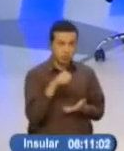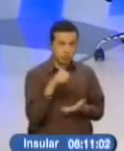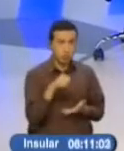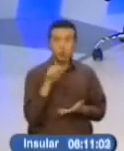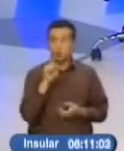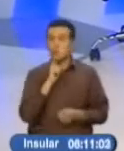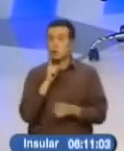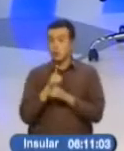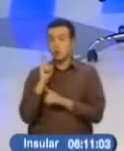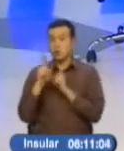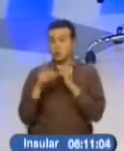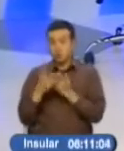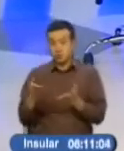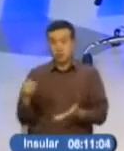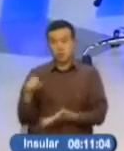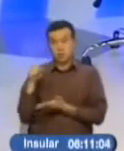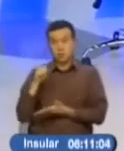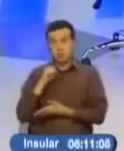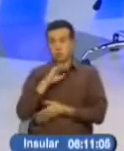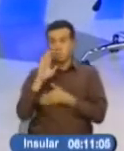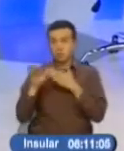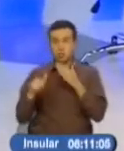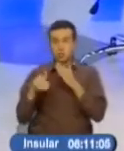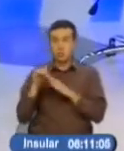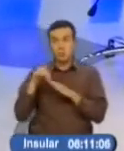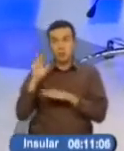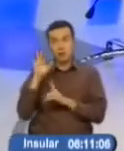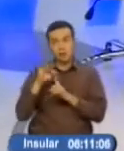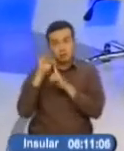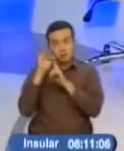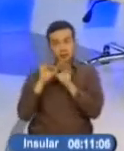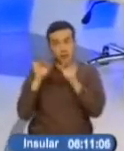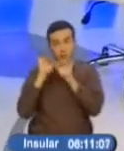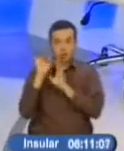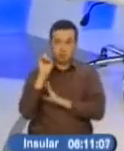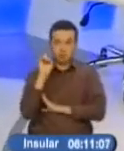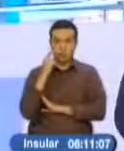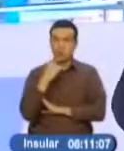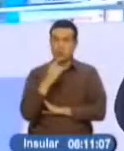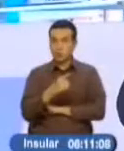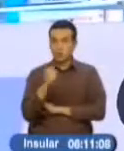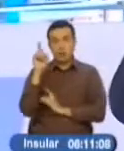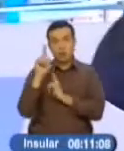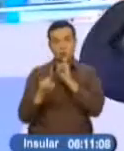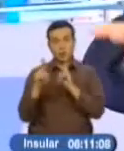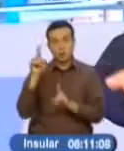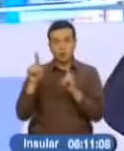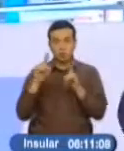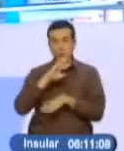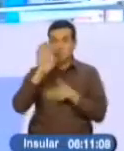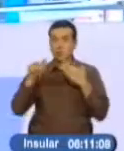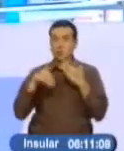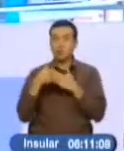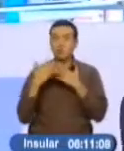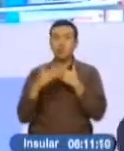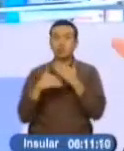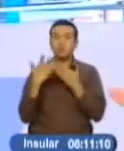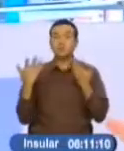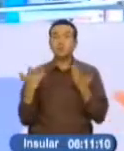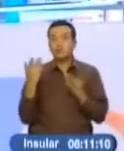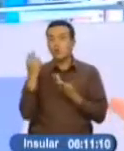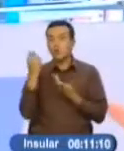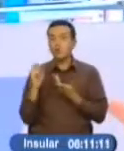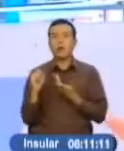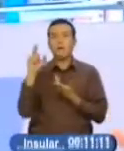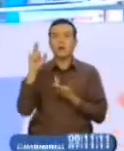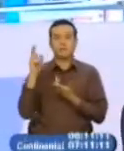Sí, también. No todos, no los más importantes, pero recuerda que o directa o indirectamente todo esto contribuye a la estructura de